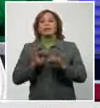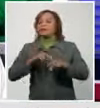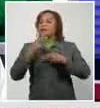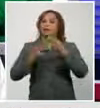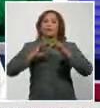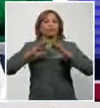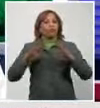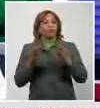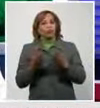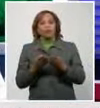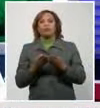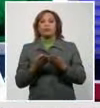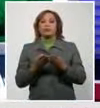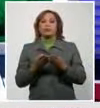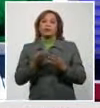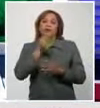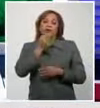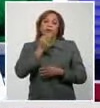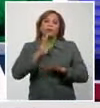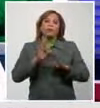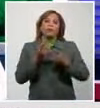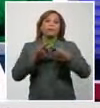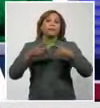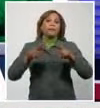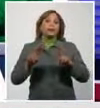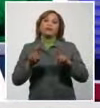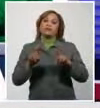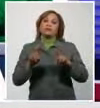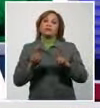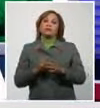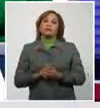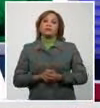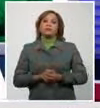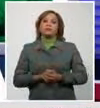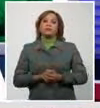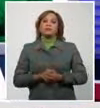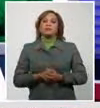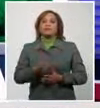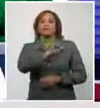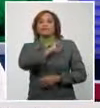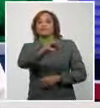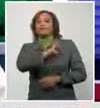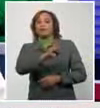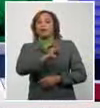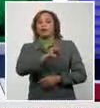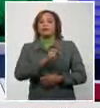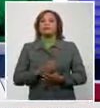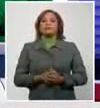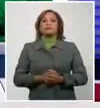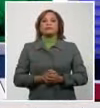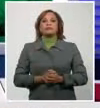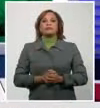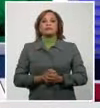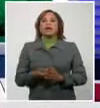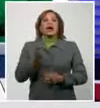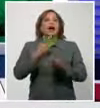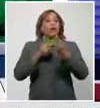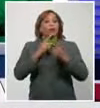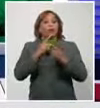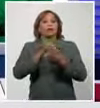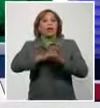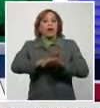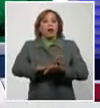posible, pero finalmente hace un paro cardíaco en asistolia y aunque se trata de